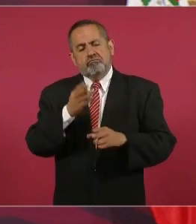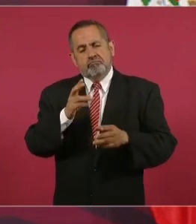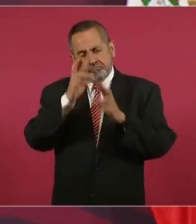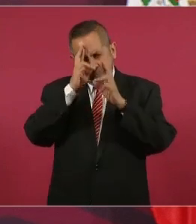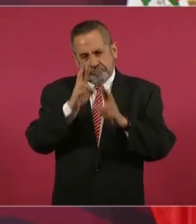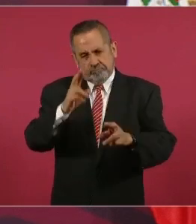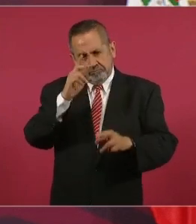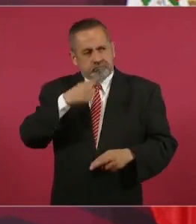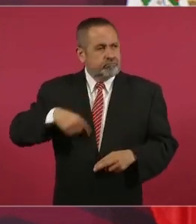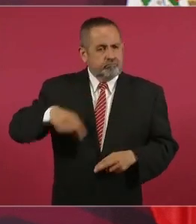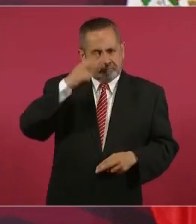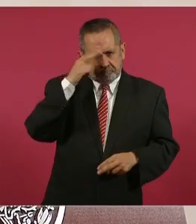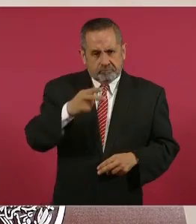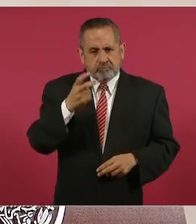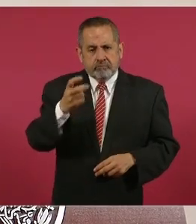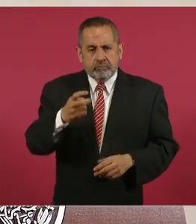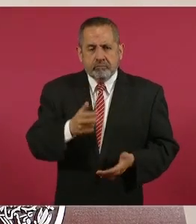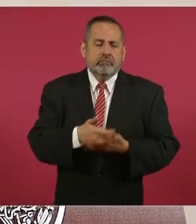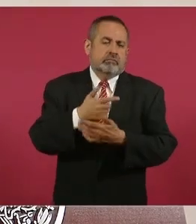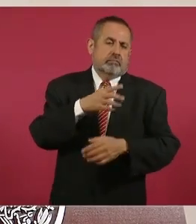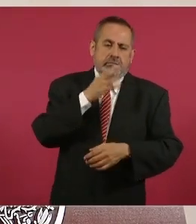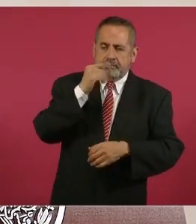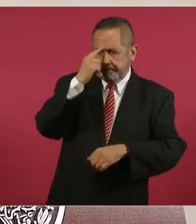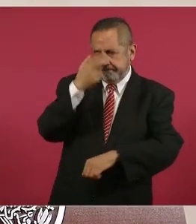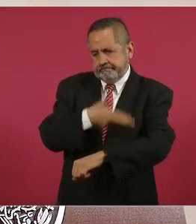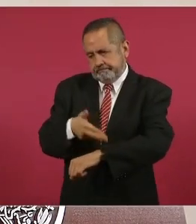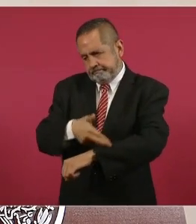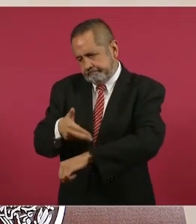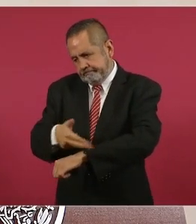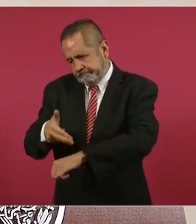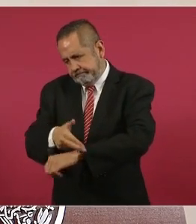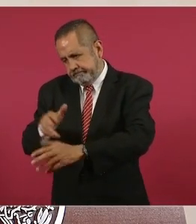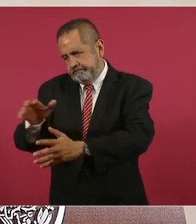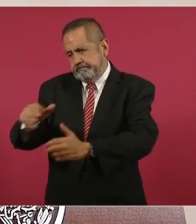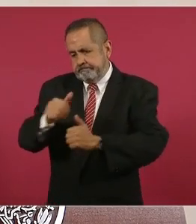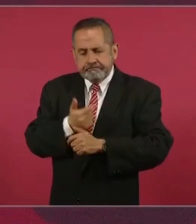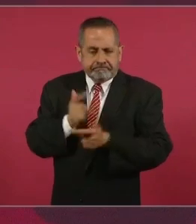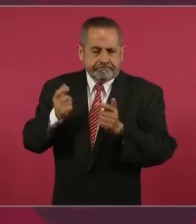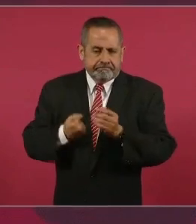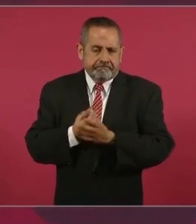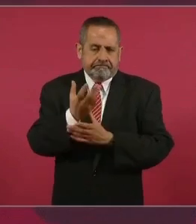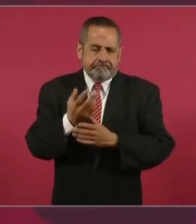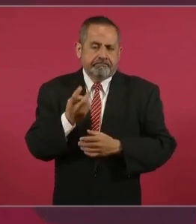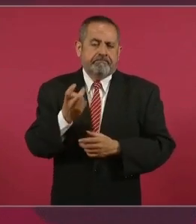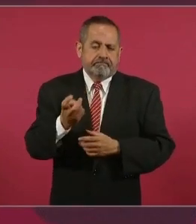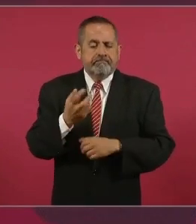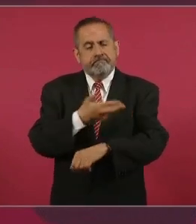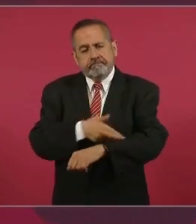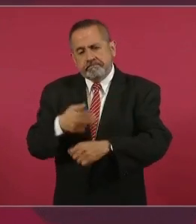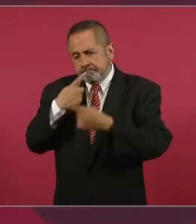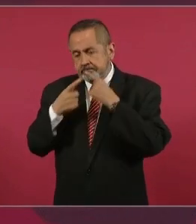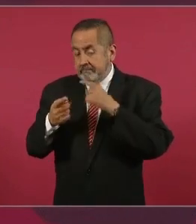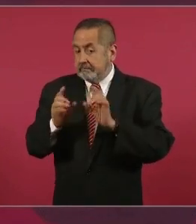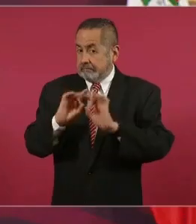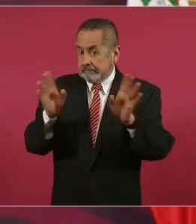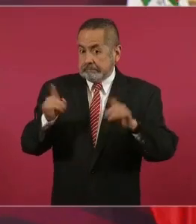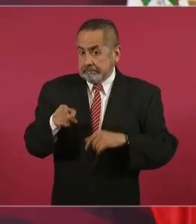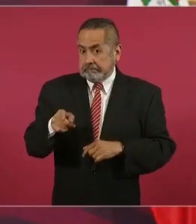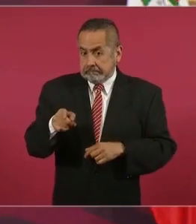México y esto nos facilita bastante el poder hacer estas gestiones tan